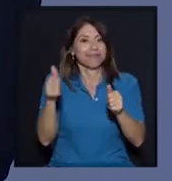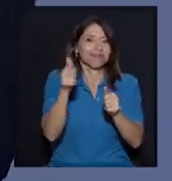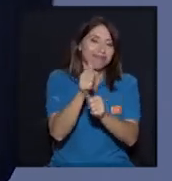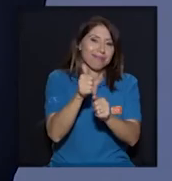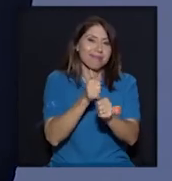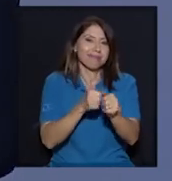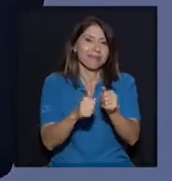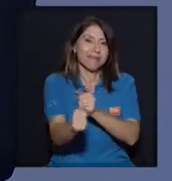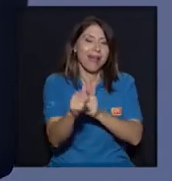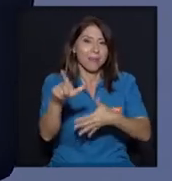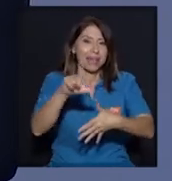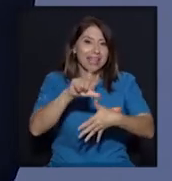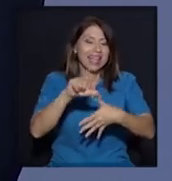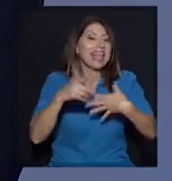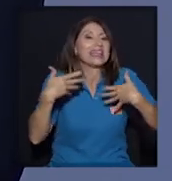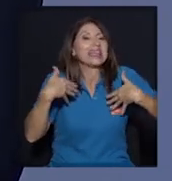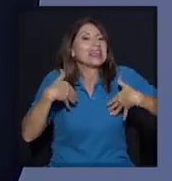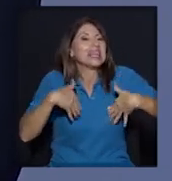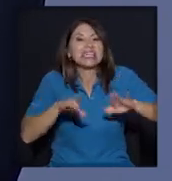o Uruguay